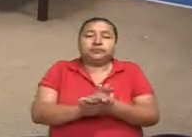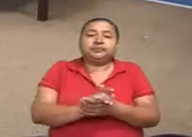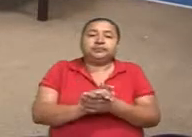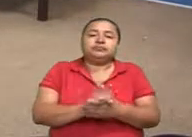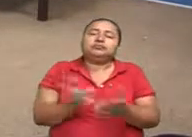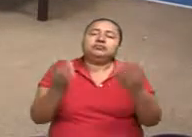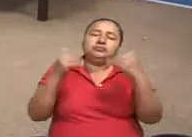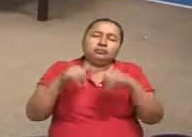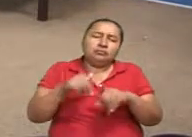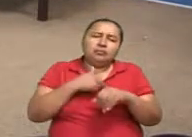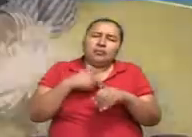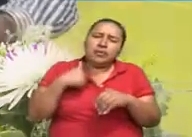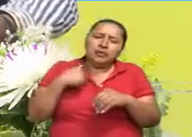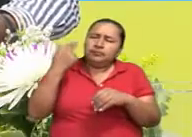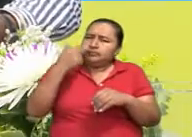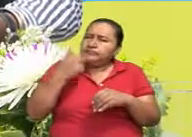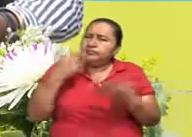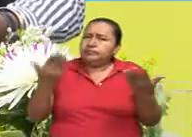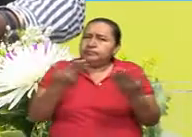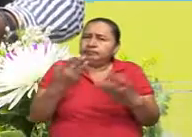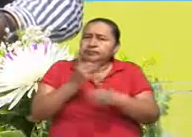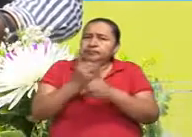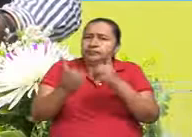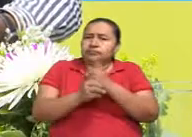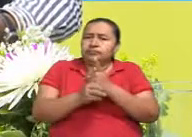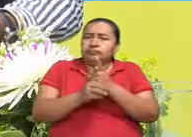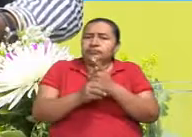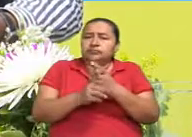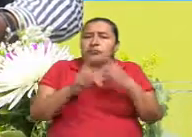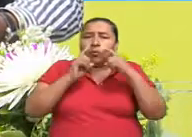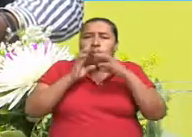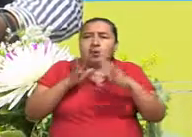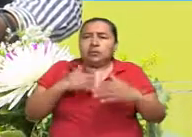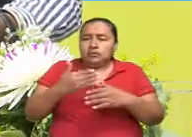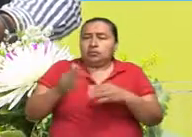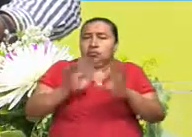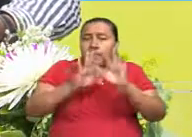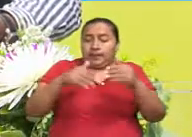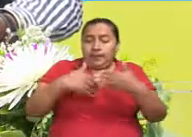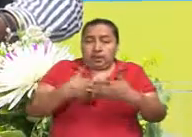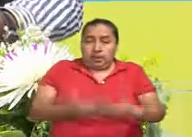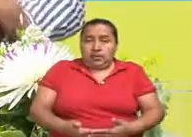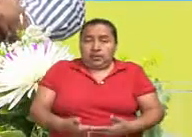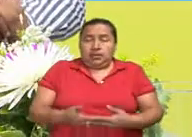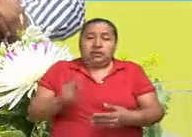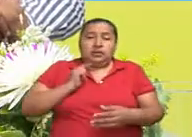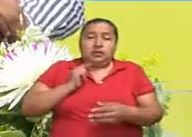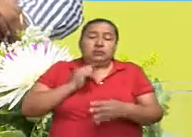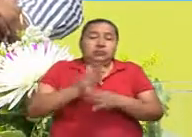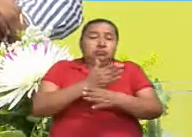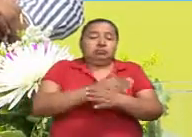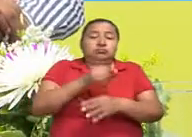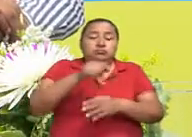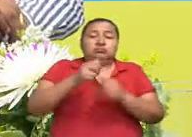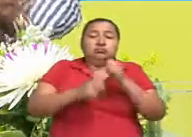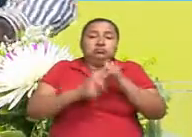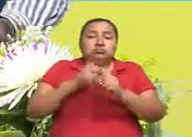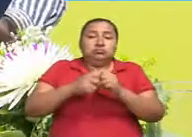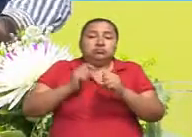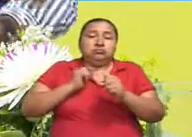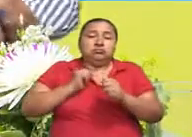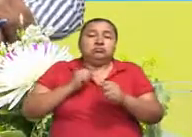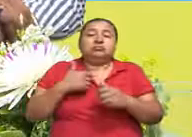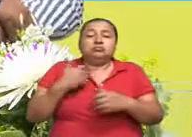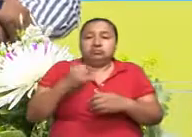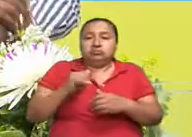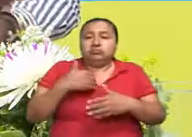procedimientos o cómo debe ser el cuidado de una mujer embarazada que tuvo su niño con este trastorno?